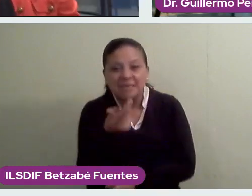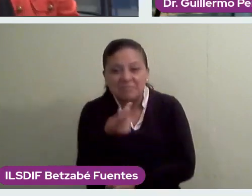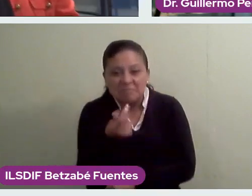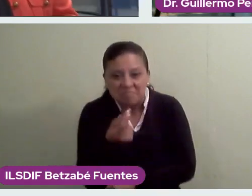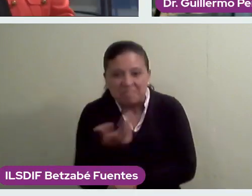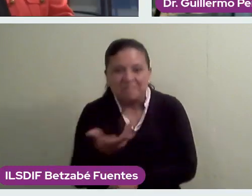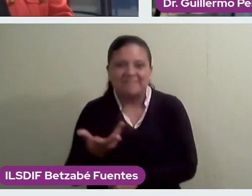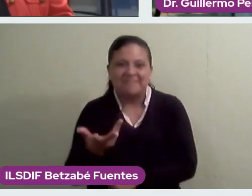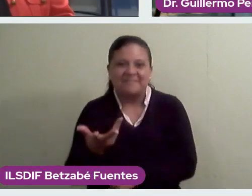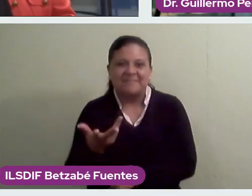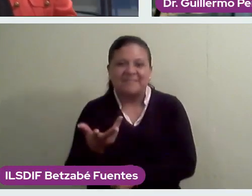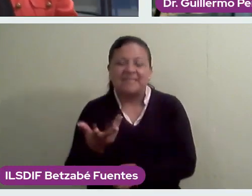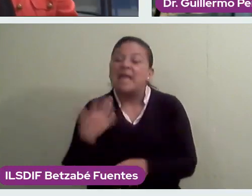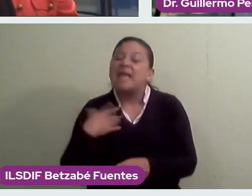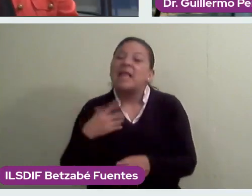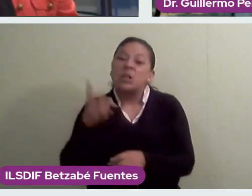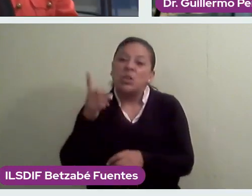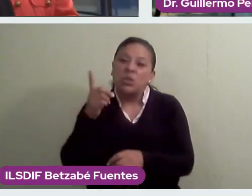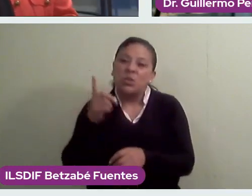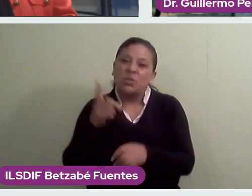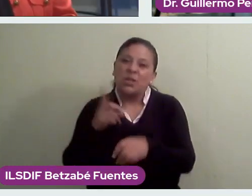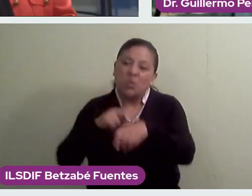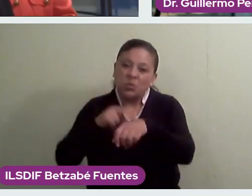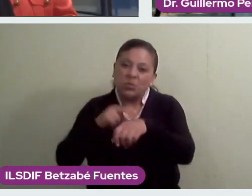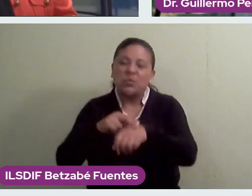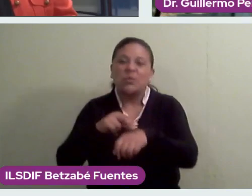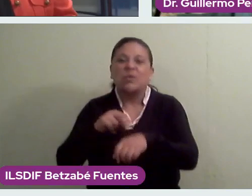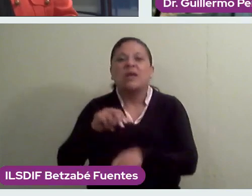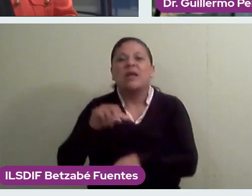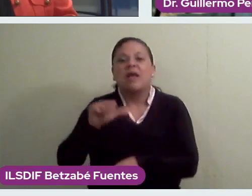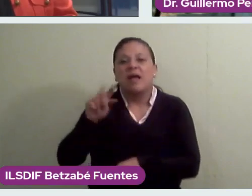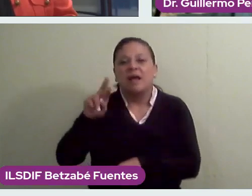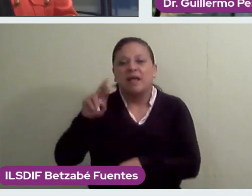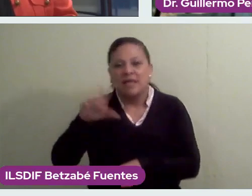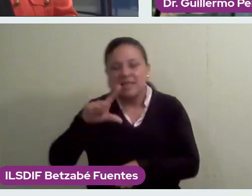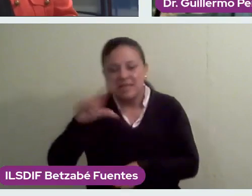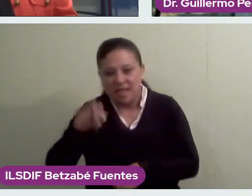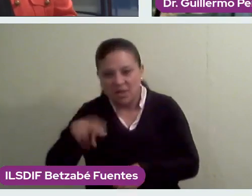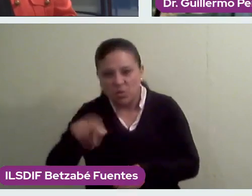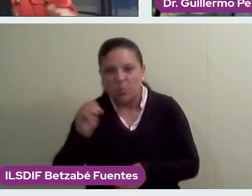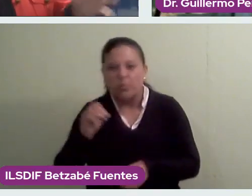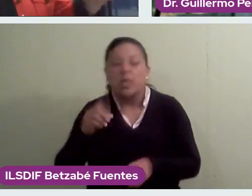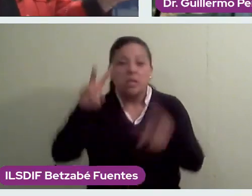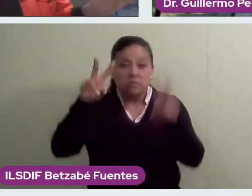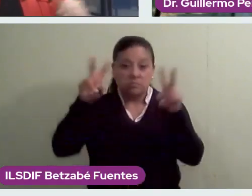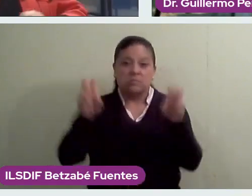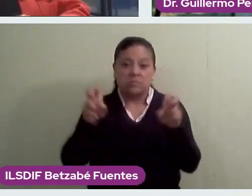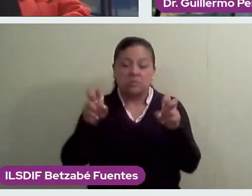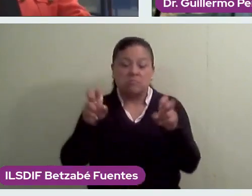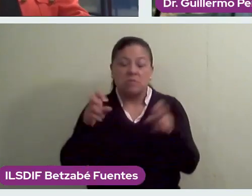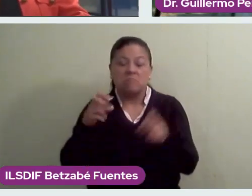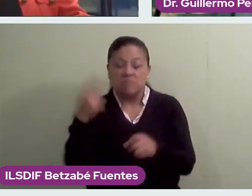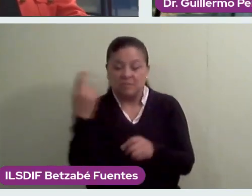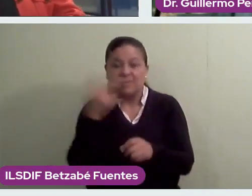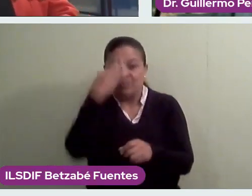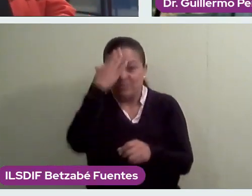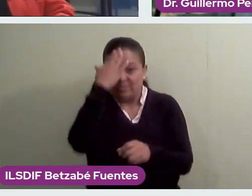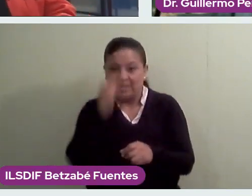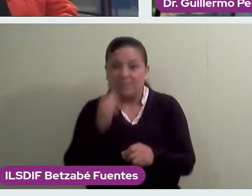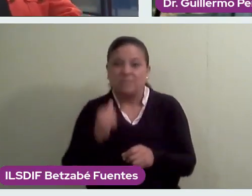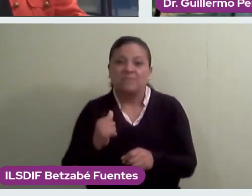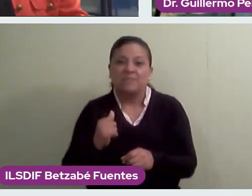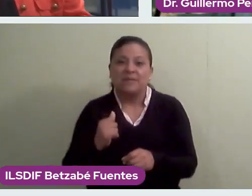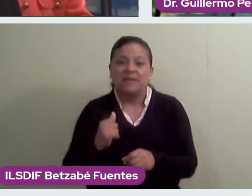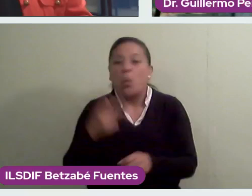Alejandro Avellana Castillo, un tema también, pues bueno, que debemos tener presente, ¿no? un